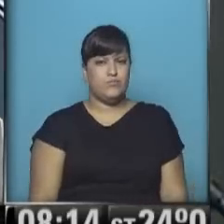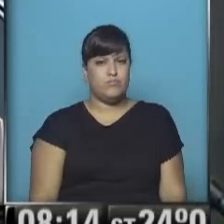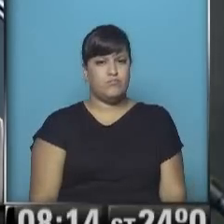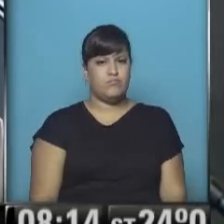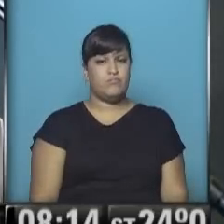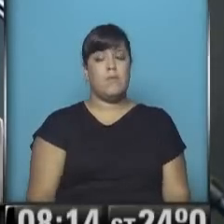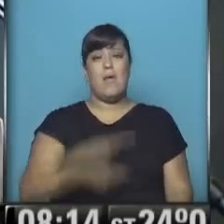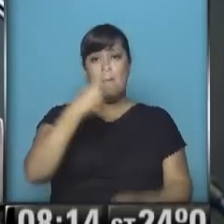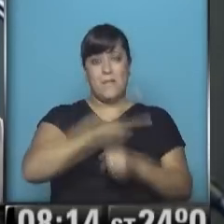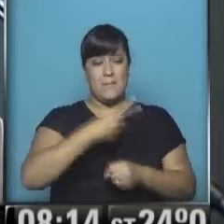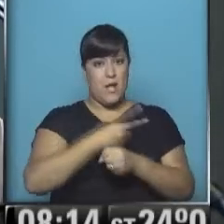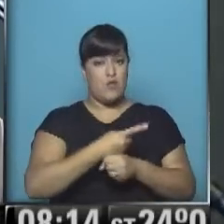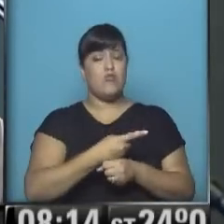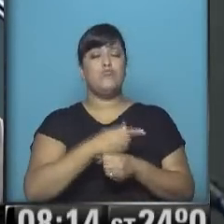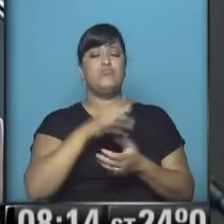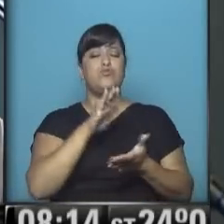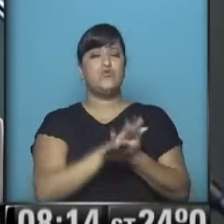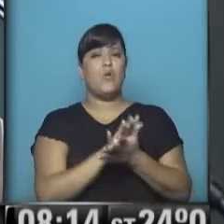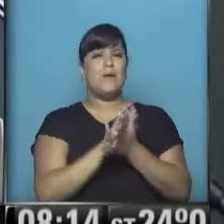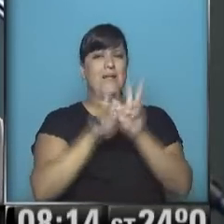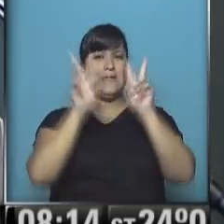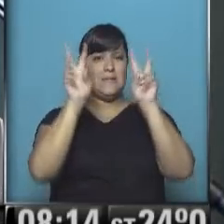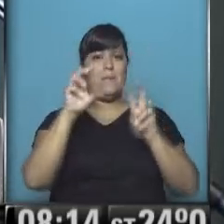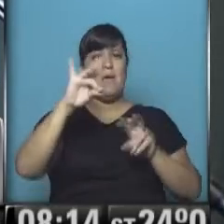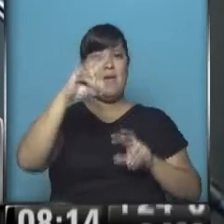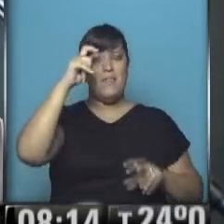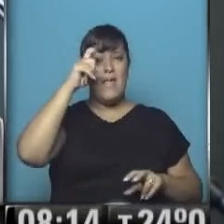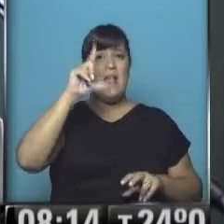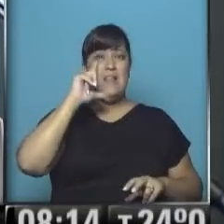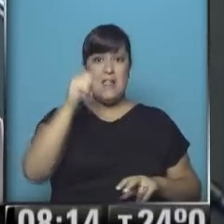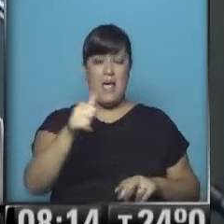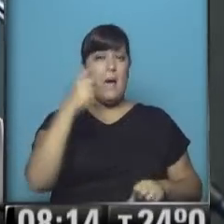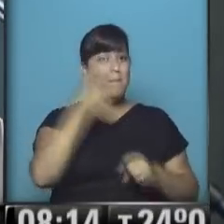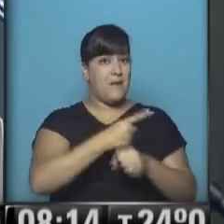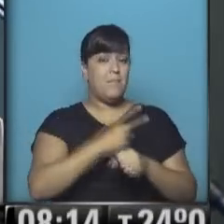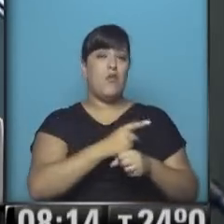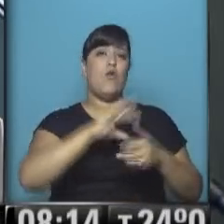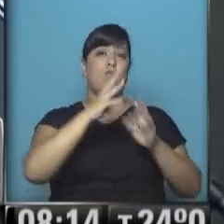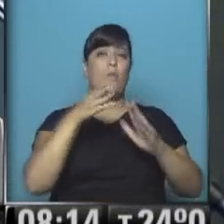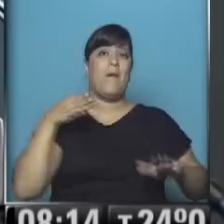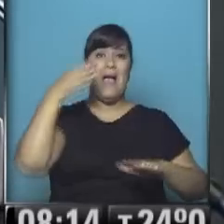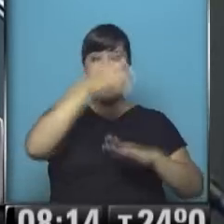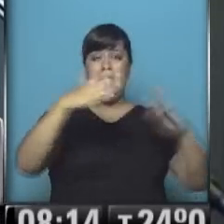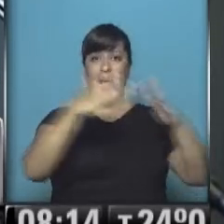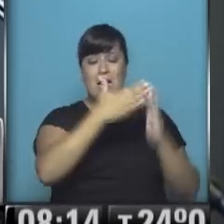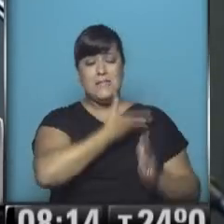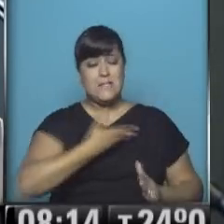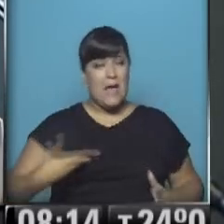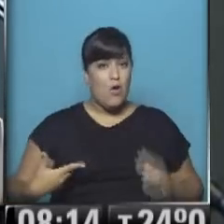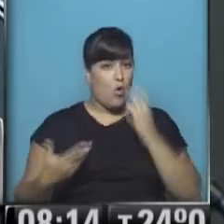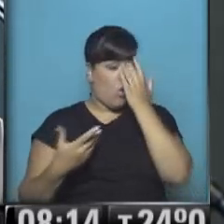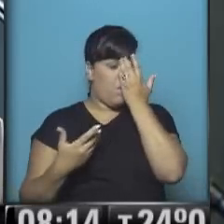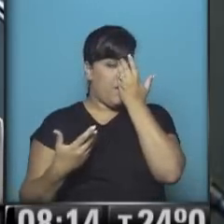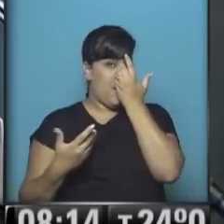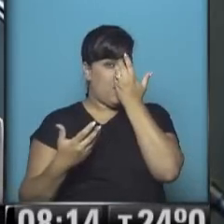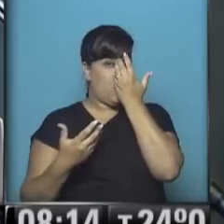En primer lugar, respecto al tema de Luis Delía, en primer lugar no es un delito concurrir a la Casa Rosada, cualquier ciudadano lo puede hacer